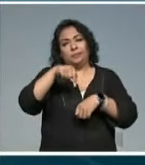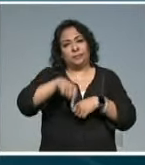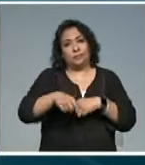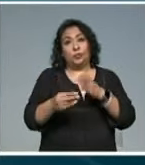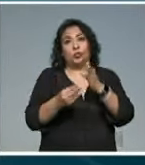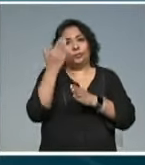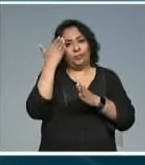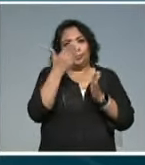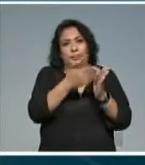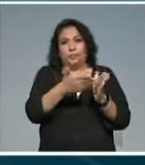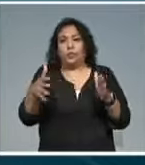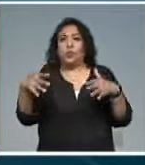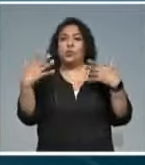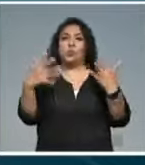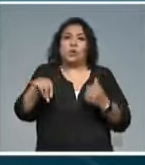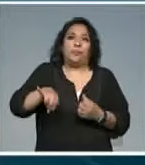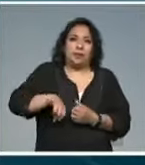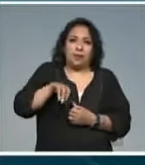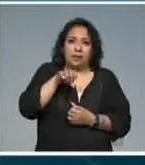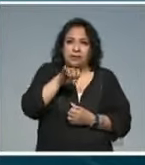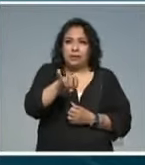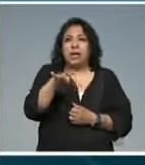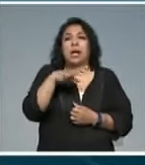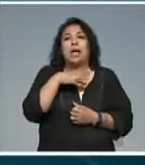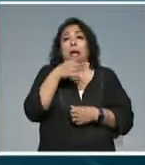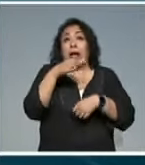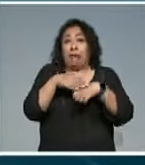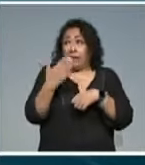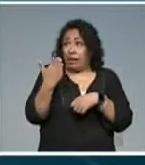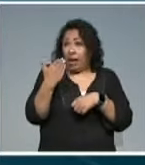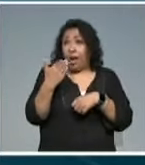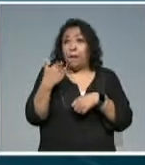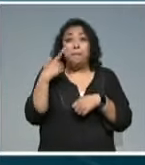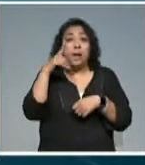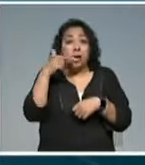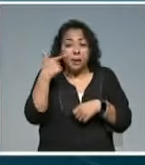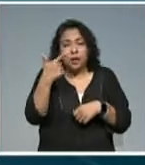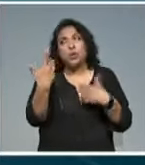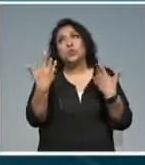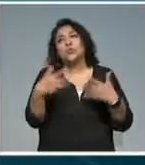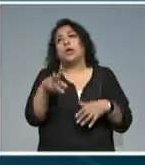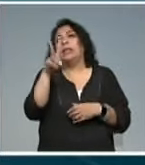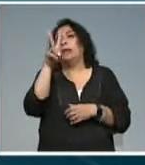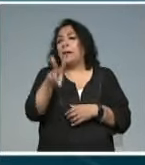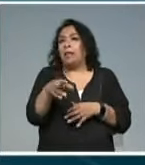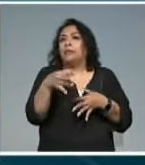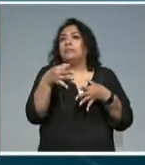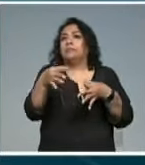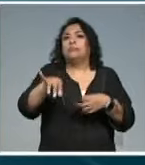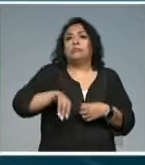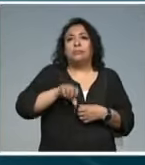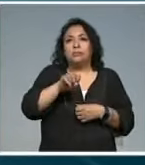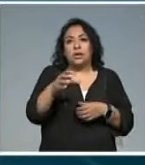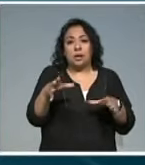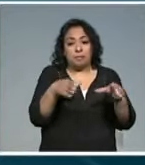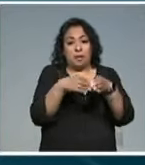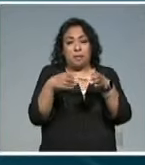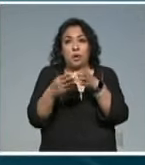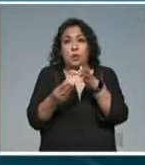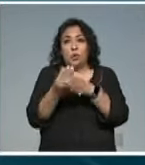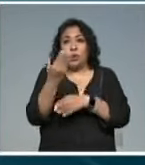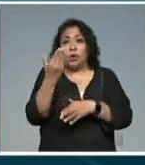nueva temporada que está buenísima y además con este adelanto que acabamos de ver nos damos cuenta que está sumamente atractiva y además con secciones nuevas con